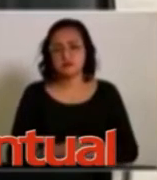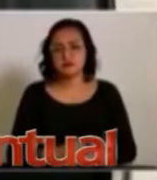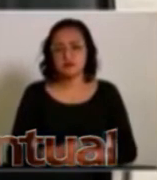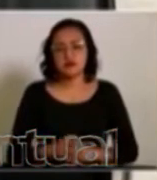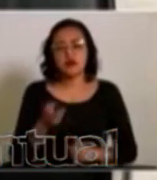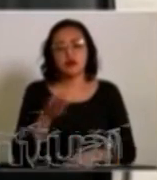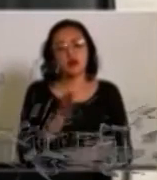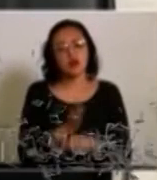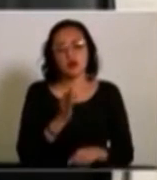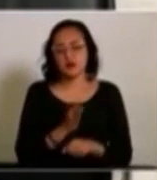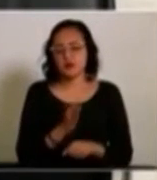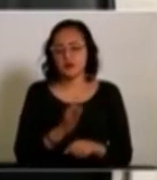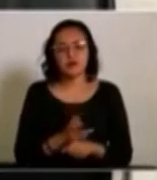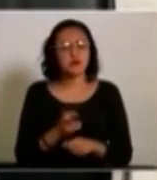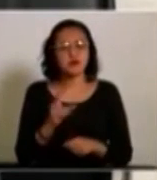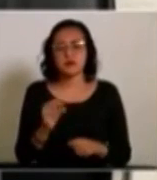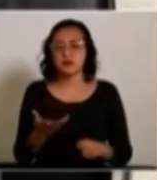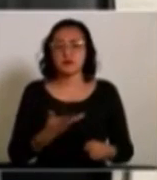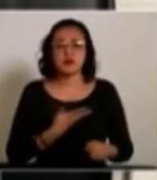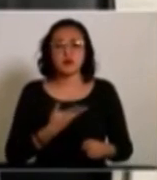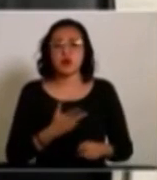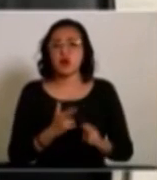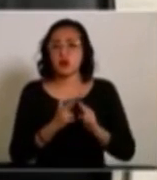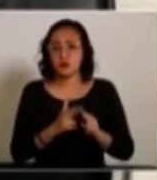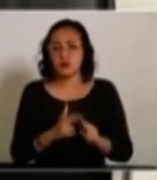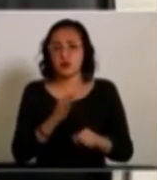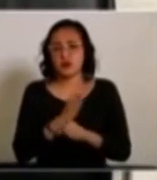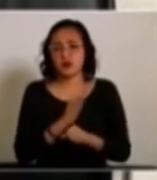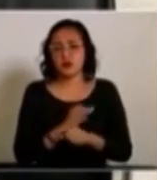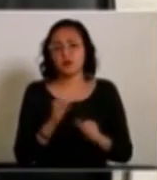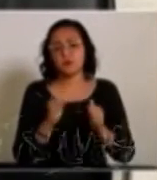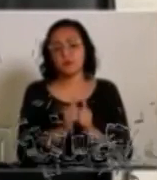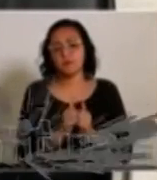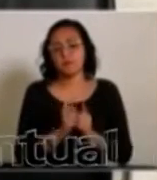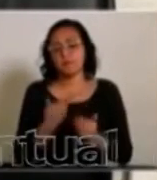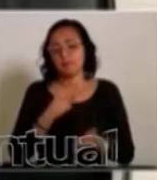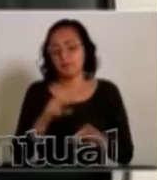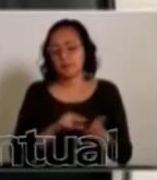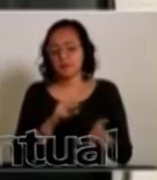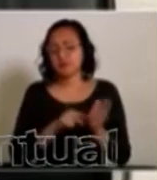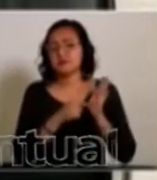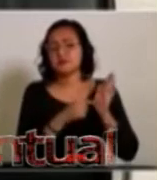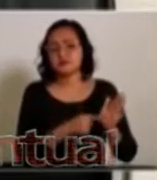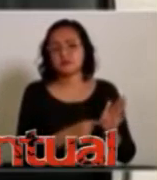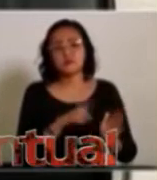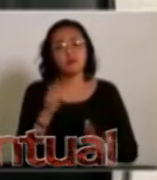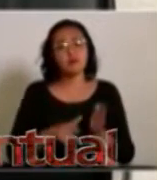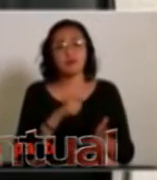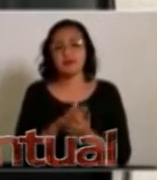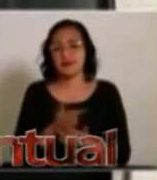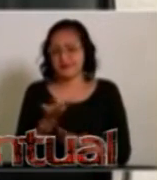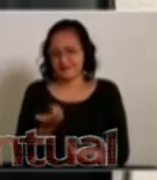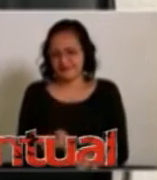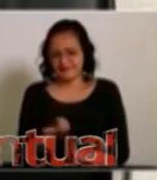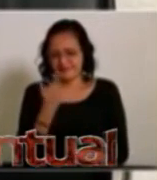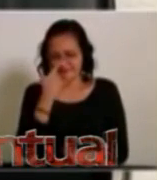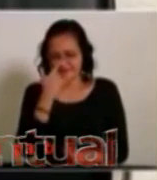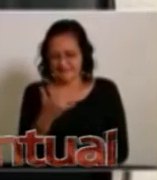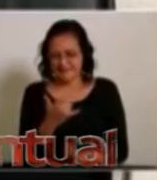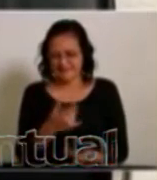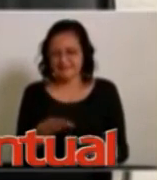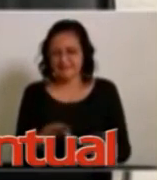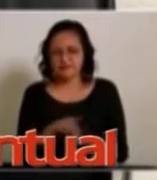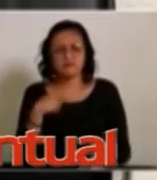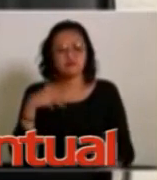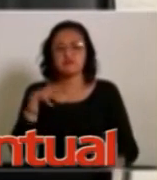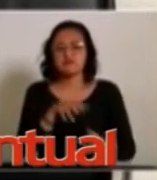Esas estimaciones que no se cumplen a lo contratado generan pagos indebidos, que es una institución penal que se puede